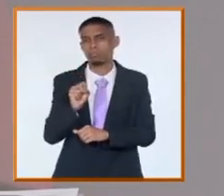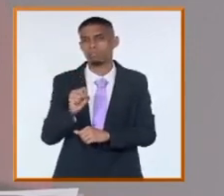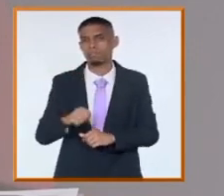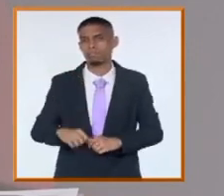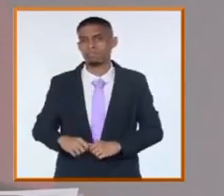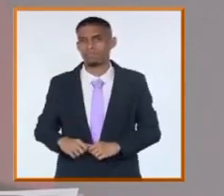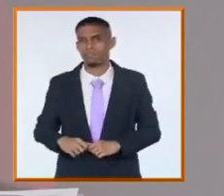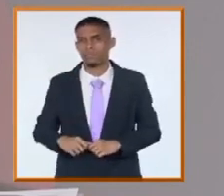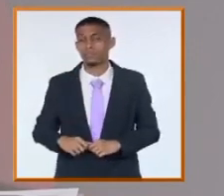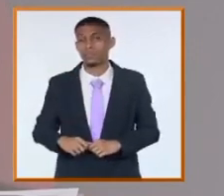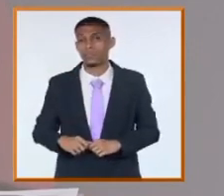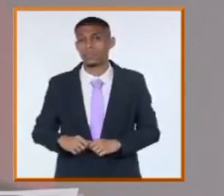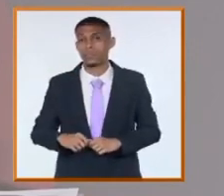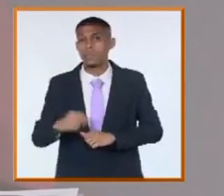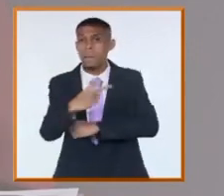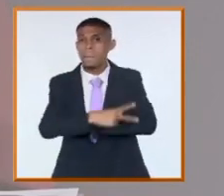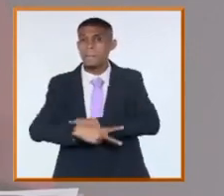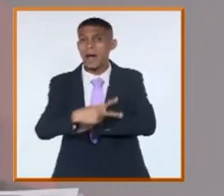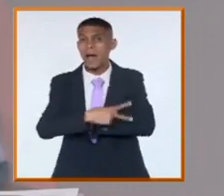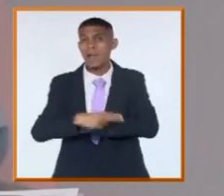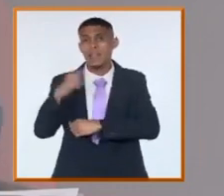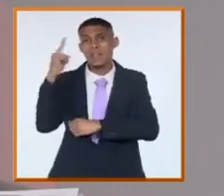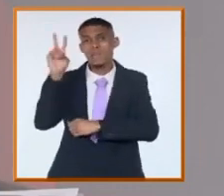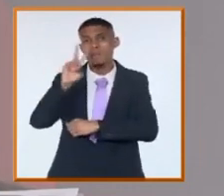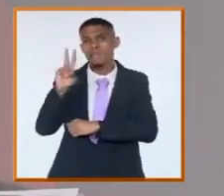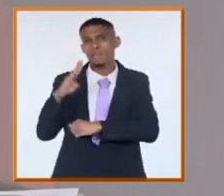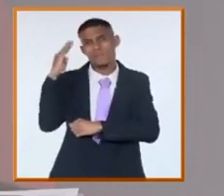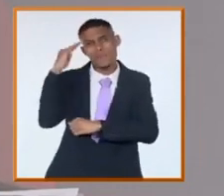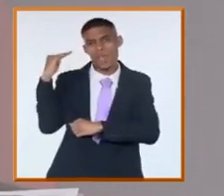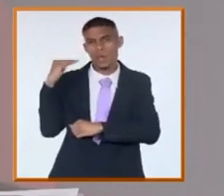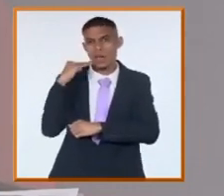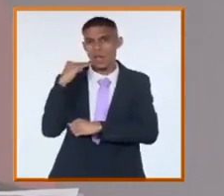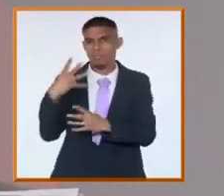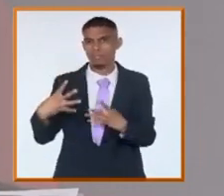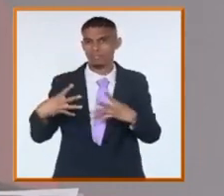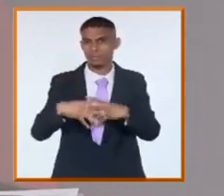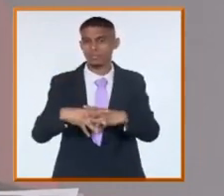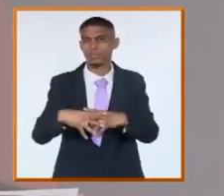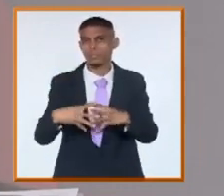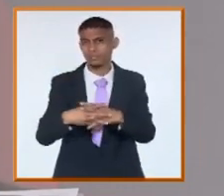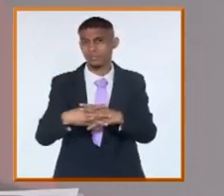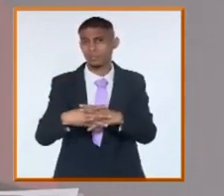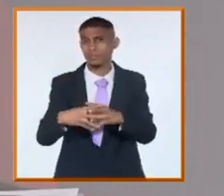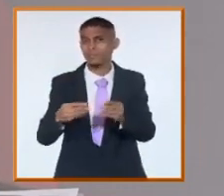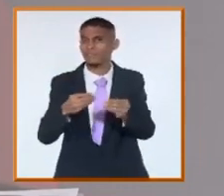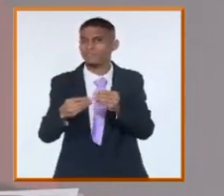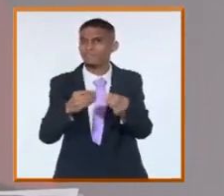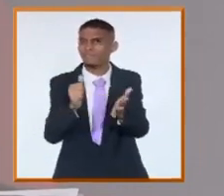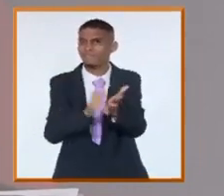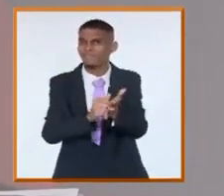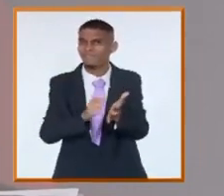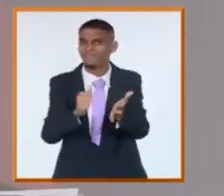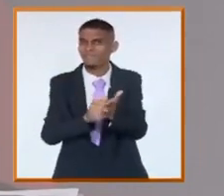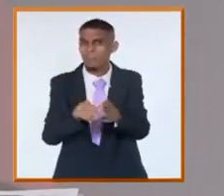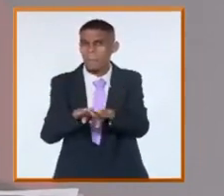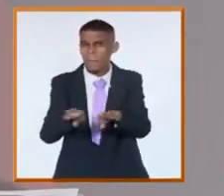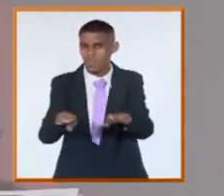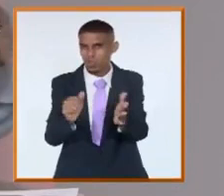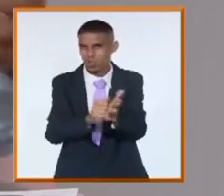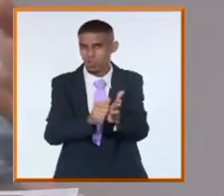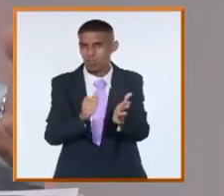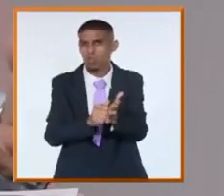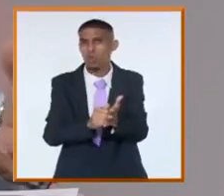con Vietnam nosotros desarrollamos la cerámica en Santa Cruz una planta de piso cerámico en Santa Cruz